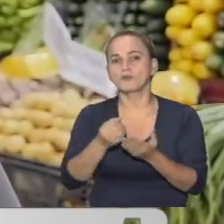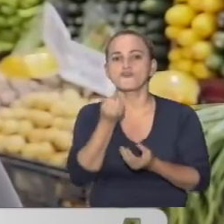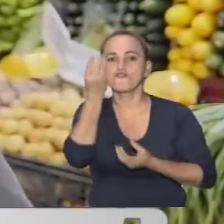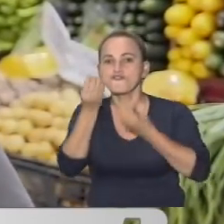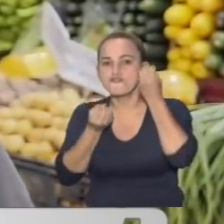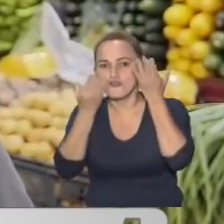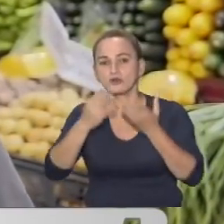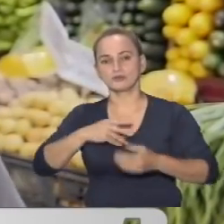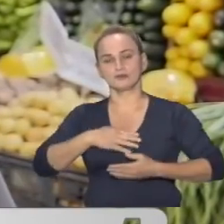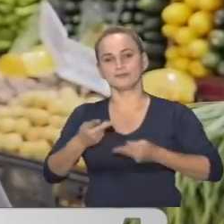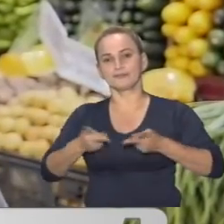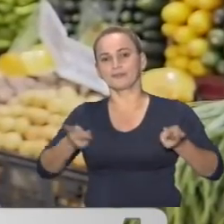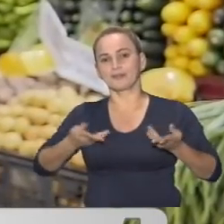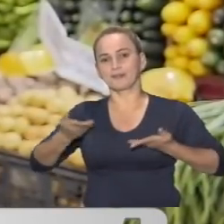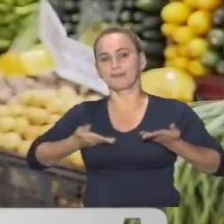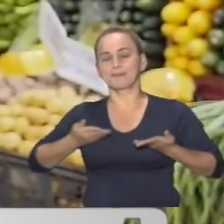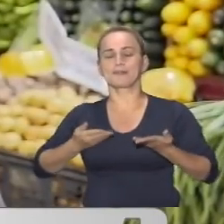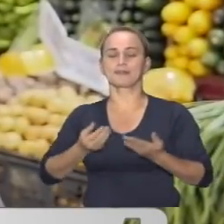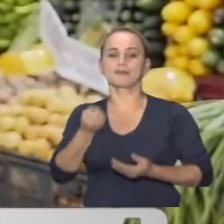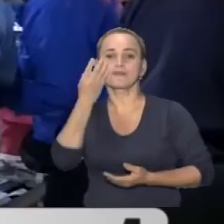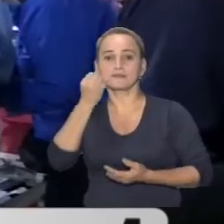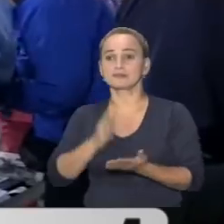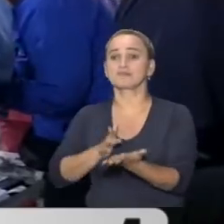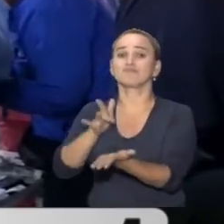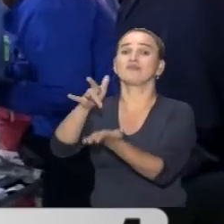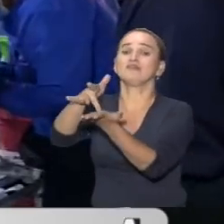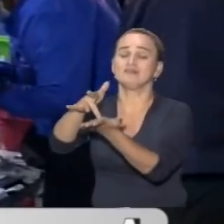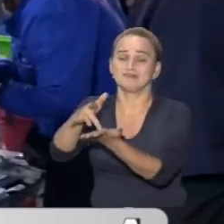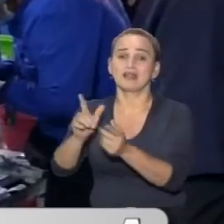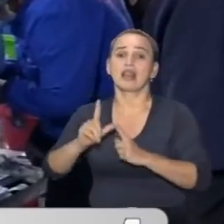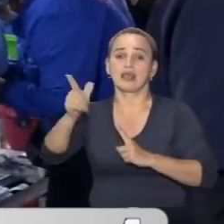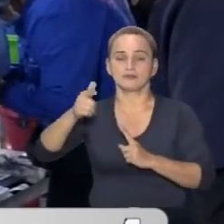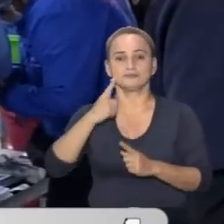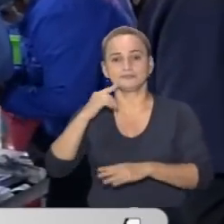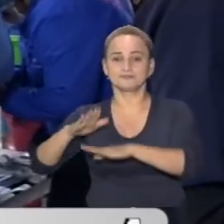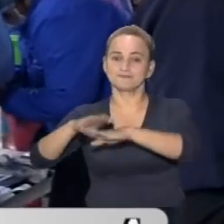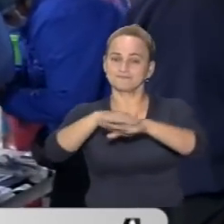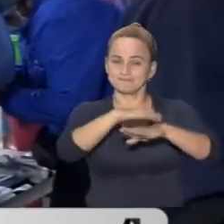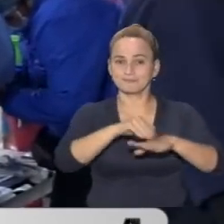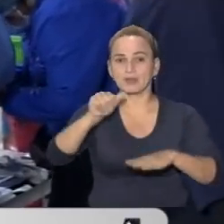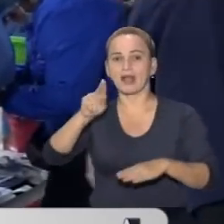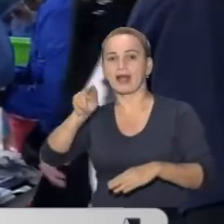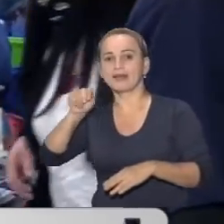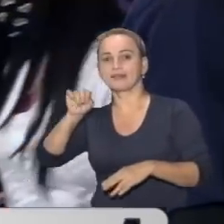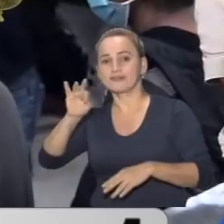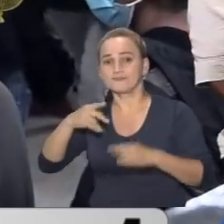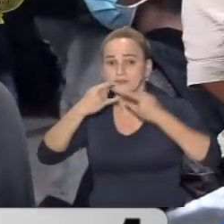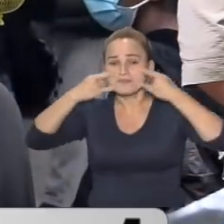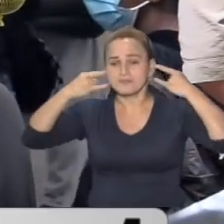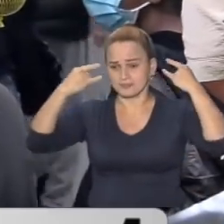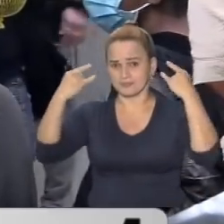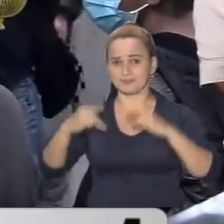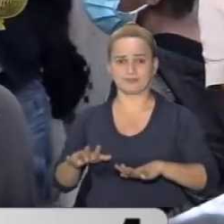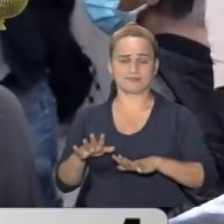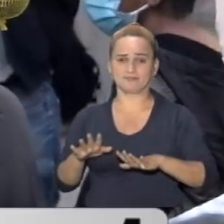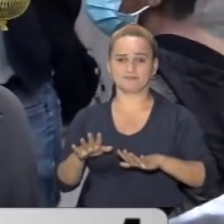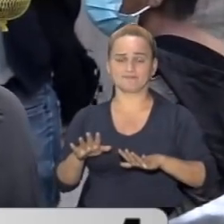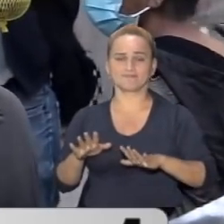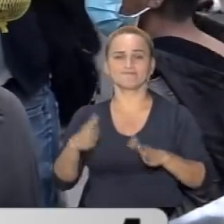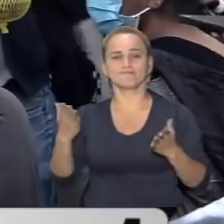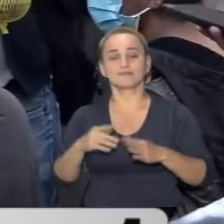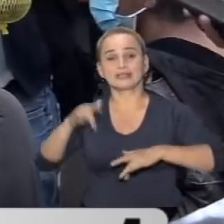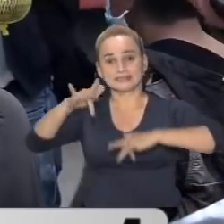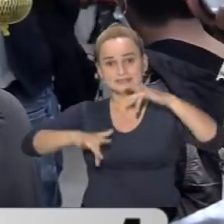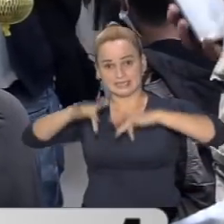tengo una floristería, sino que no me queda lugar para ir al sitio de vacunación. Ante la solicitud de la NIF de eliminar el uso de tapabocas en espacios al aire libre,